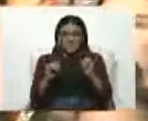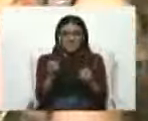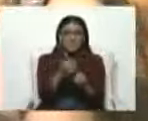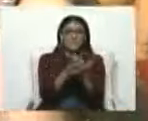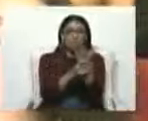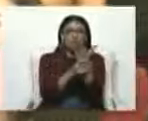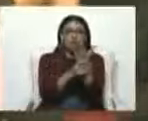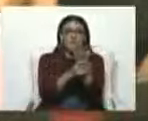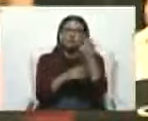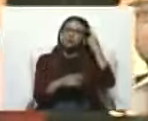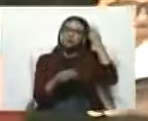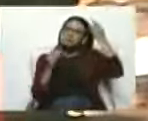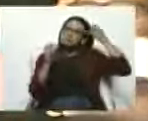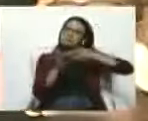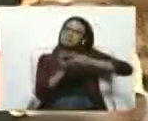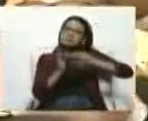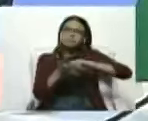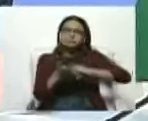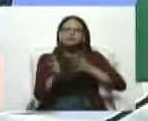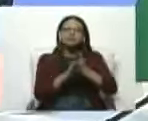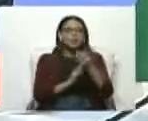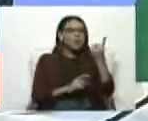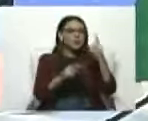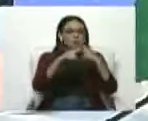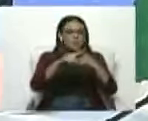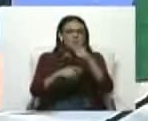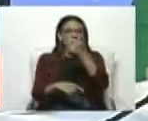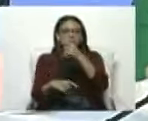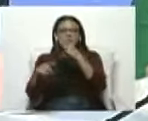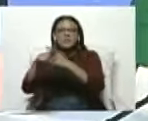De ahí surgen el PSUV,